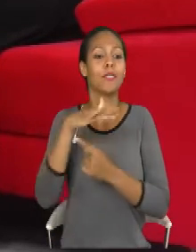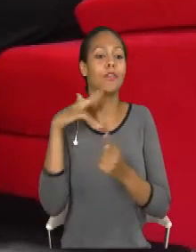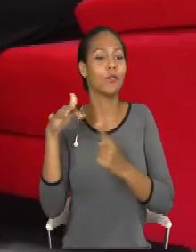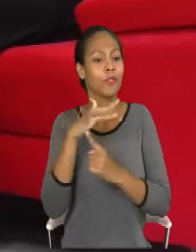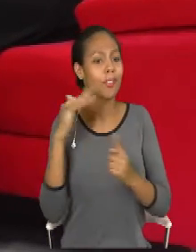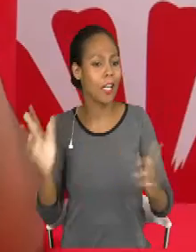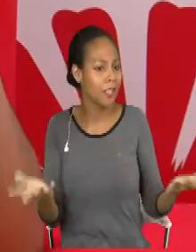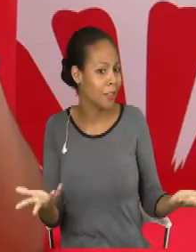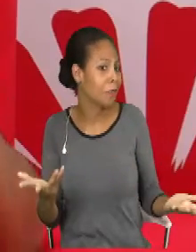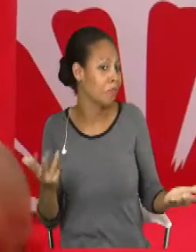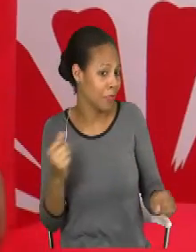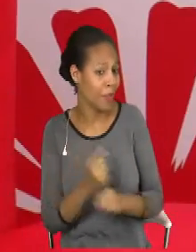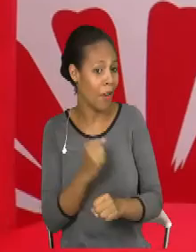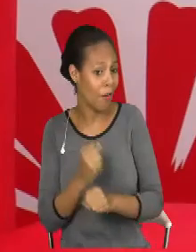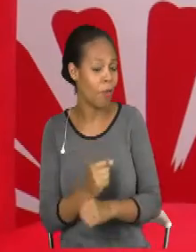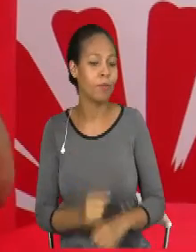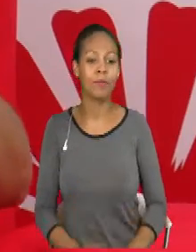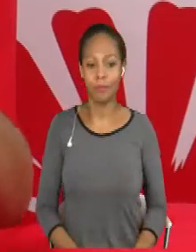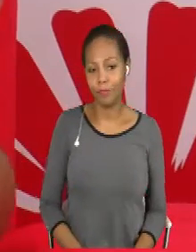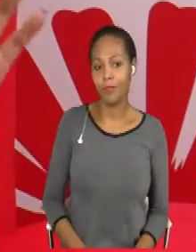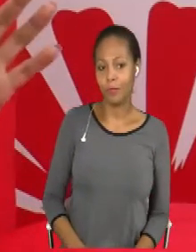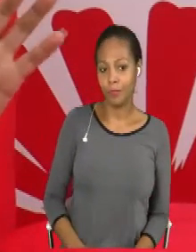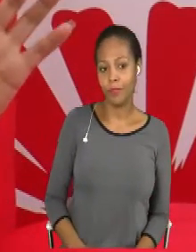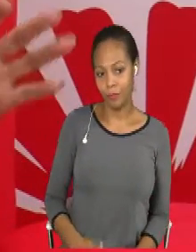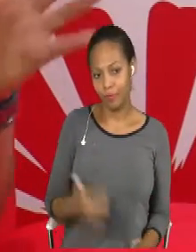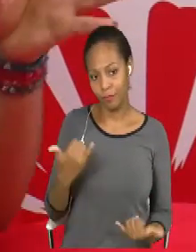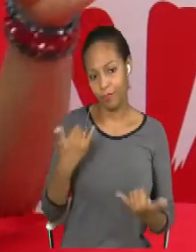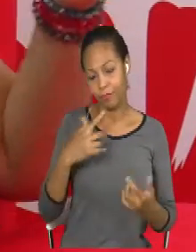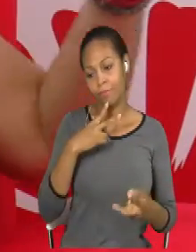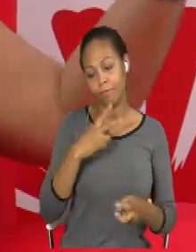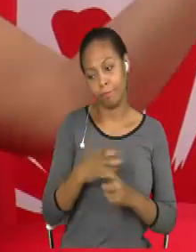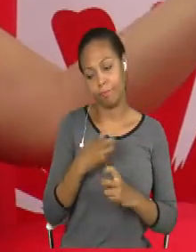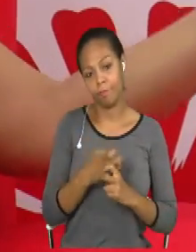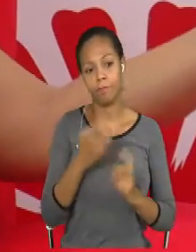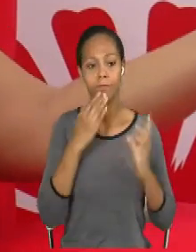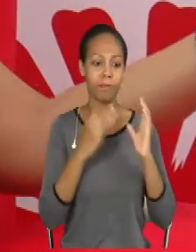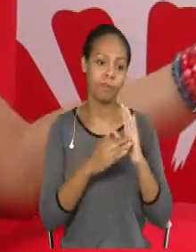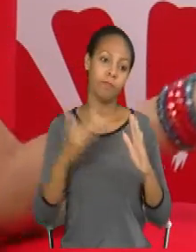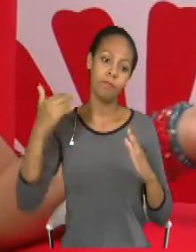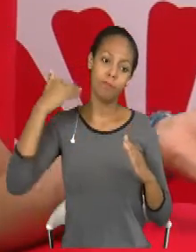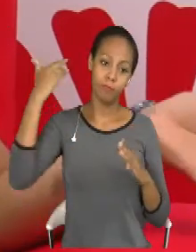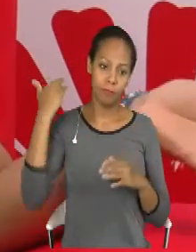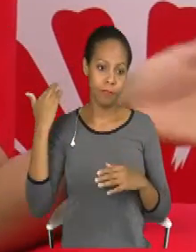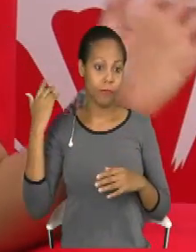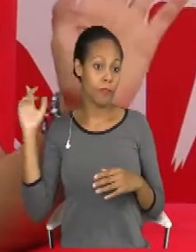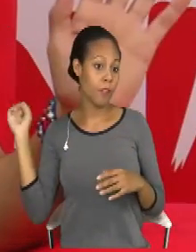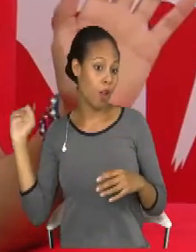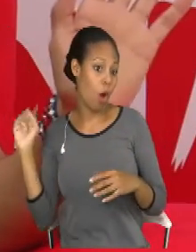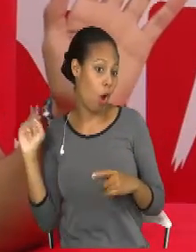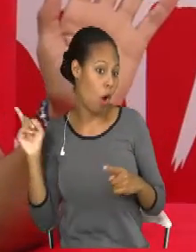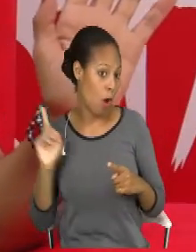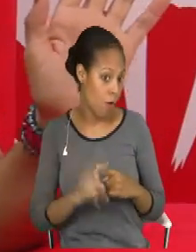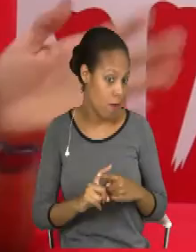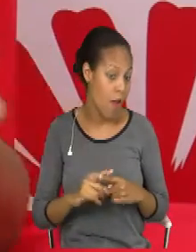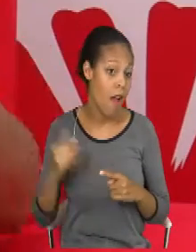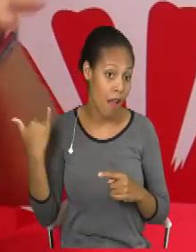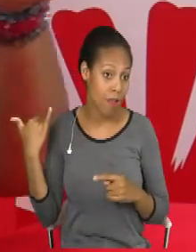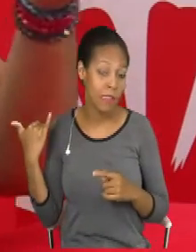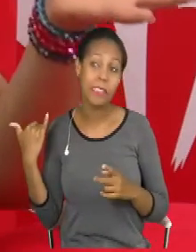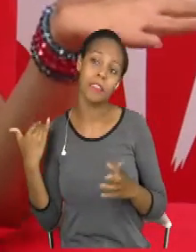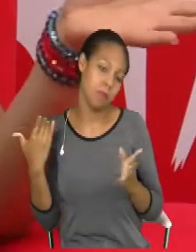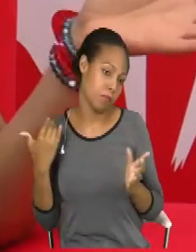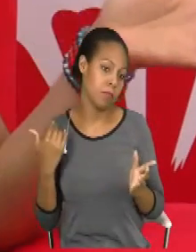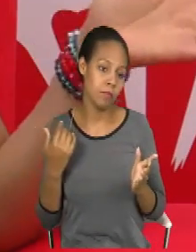pasando por una etapa distinta a la que veníamos acostumbrados los barranqueños, ¿cierto? Uh-huh. ¿Por qué